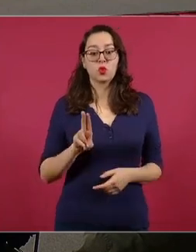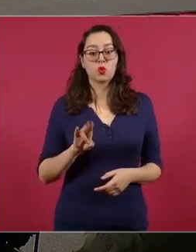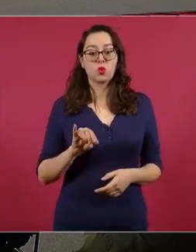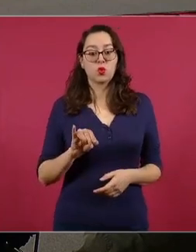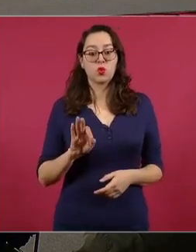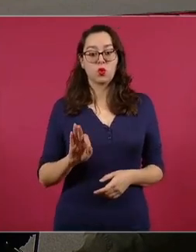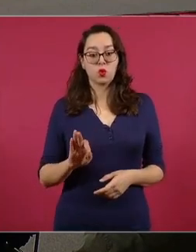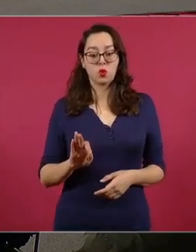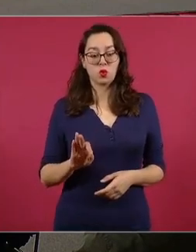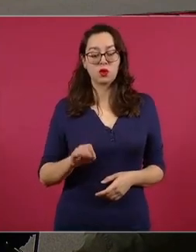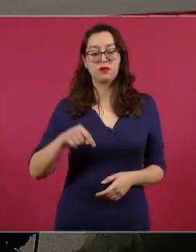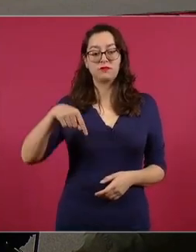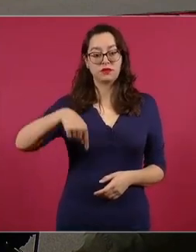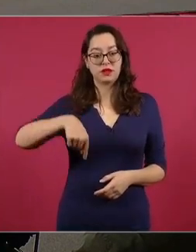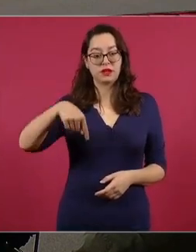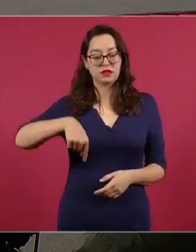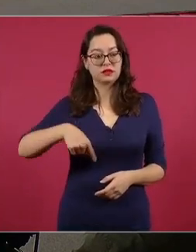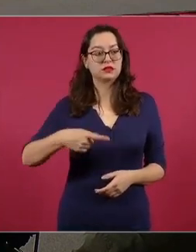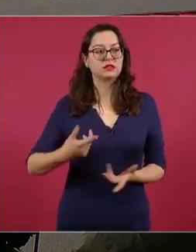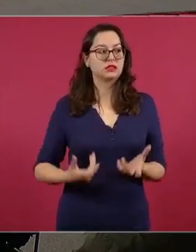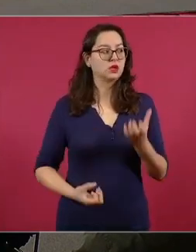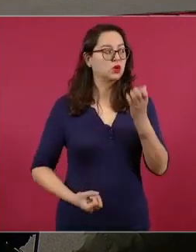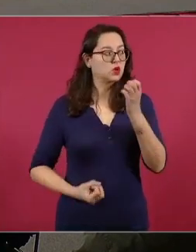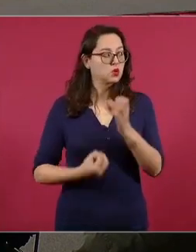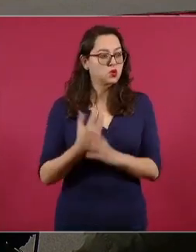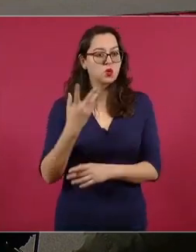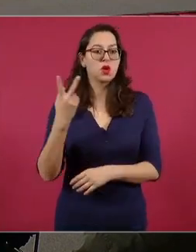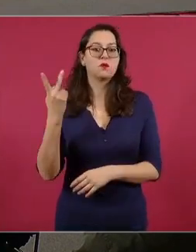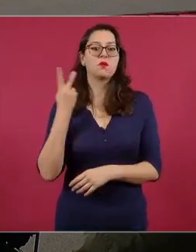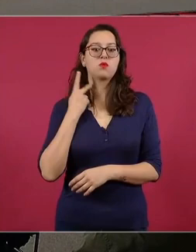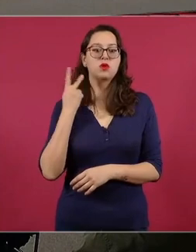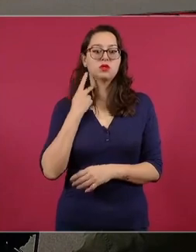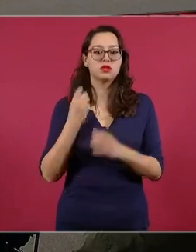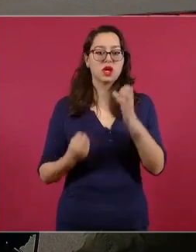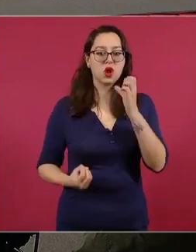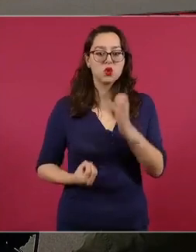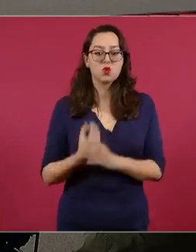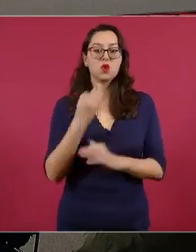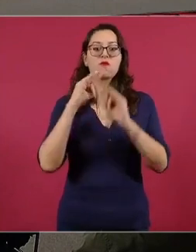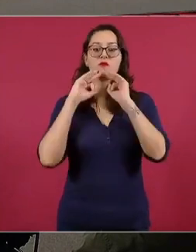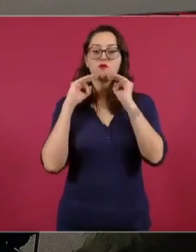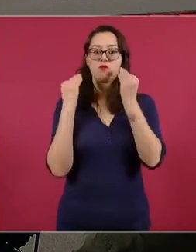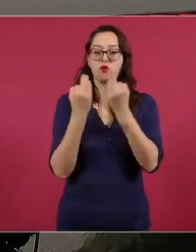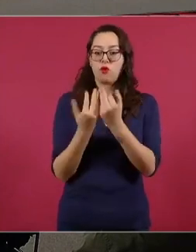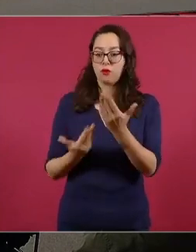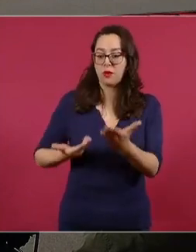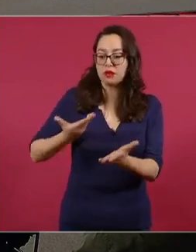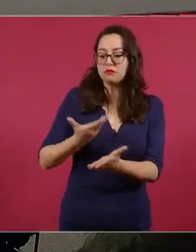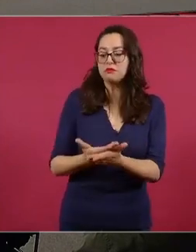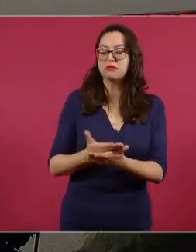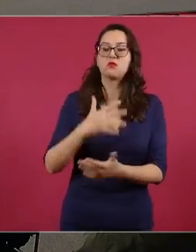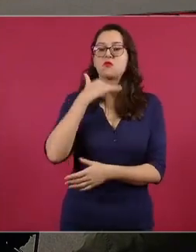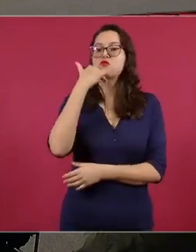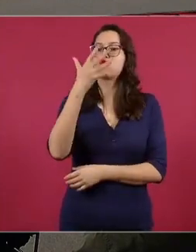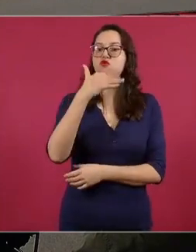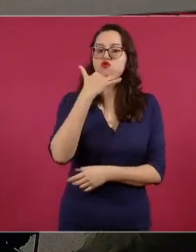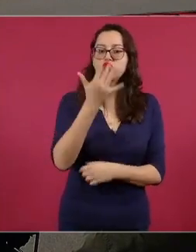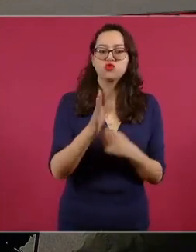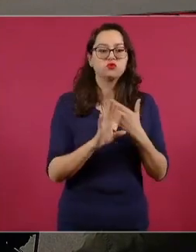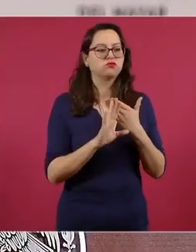nueva política para México de lucha contra la corrupción persistente, sistemática,